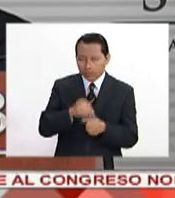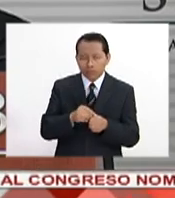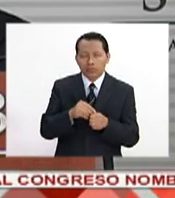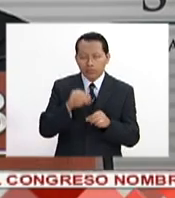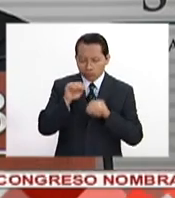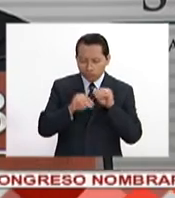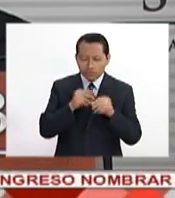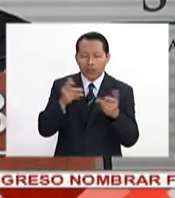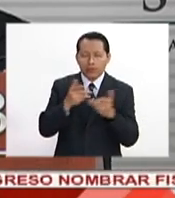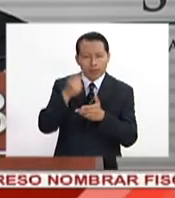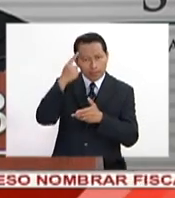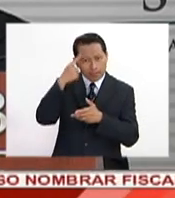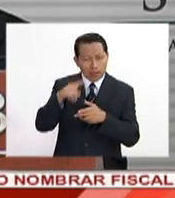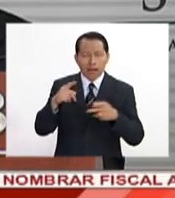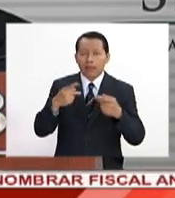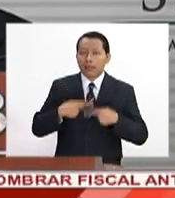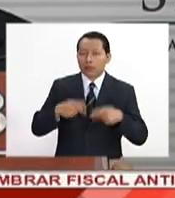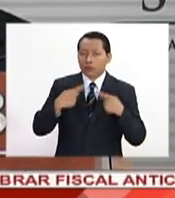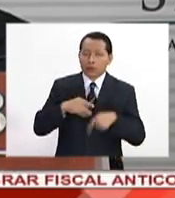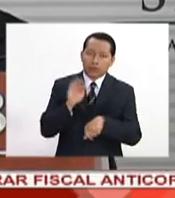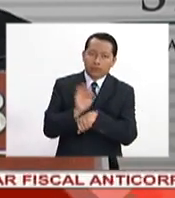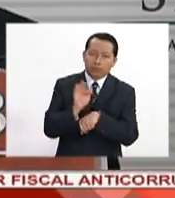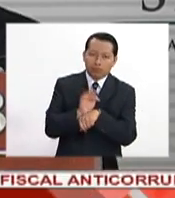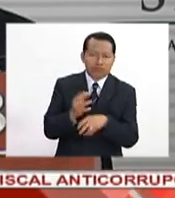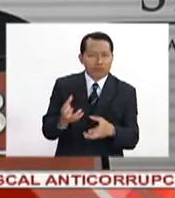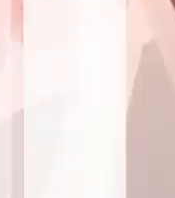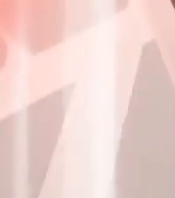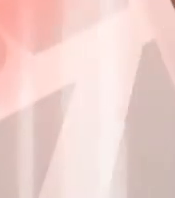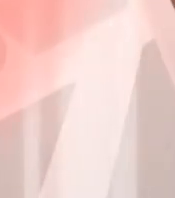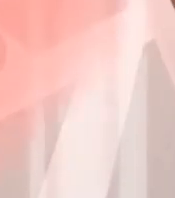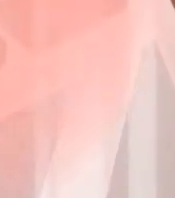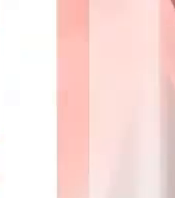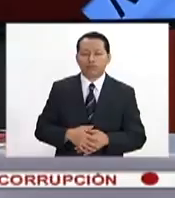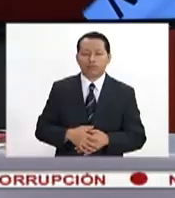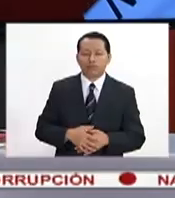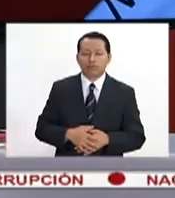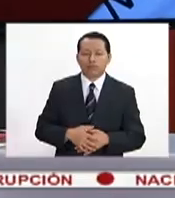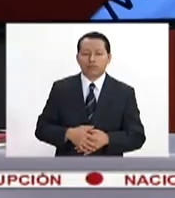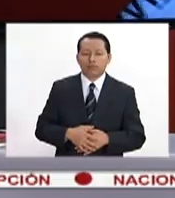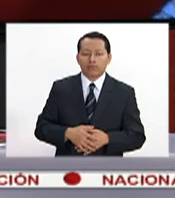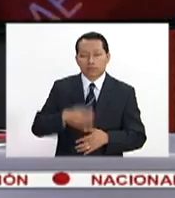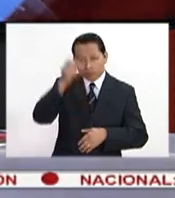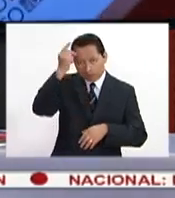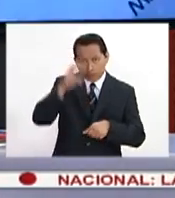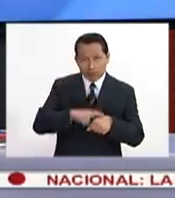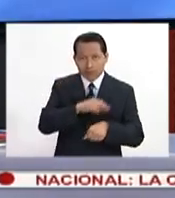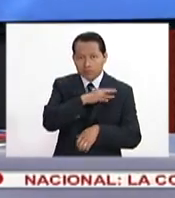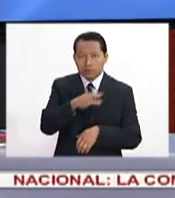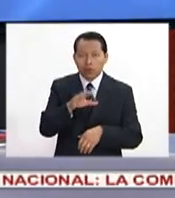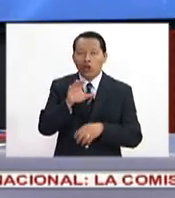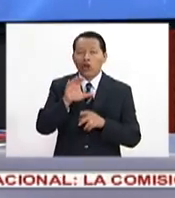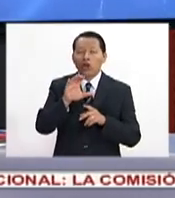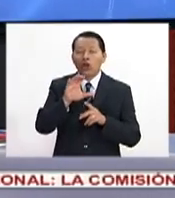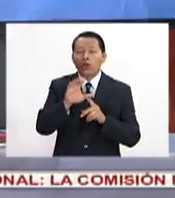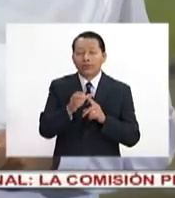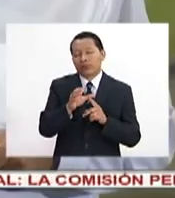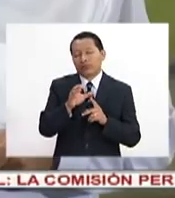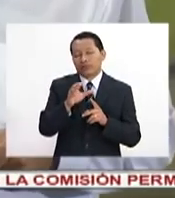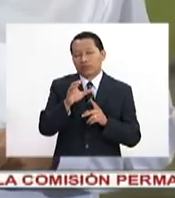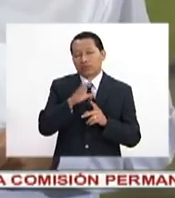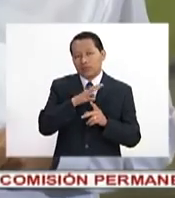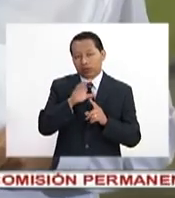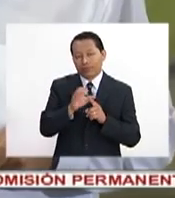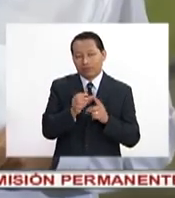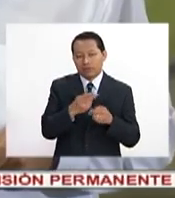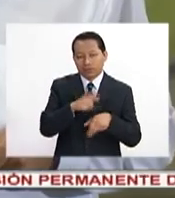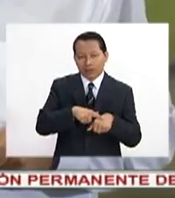para proteger la vida de los que en estos estados habitan. El director general de la Comisión Nacional del Agua, Roberto